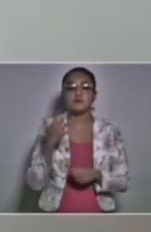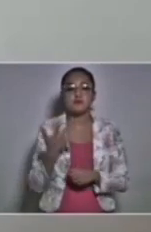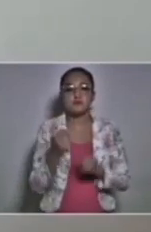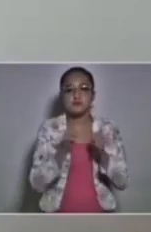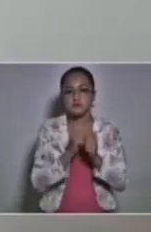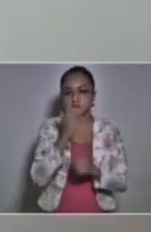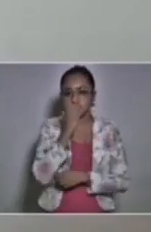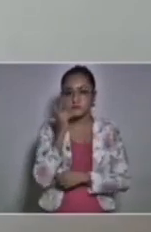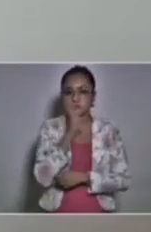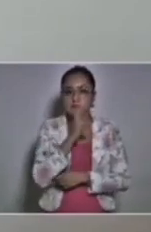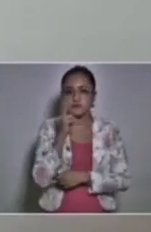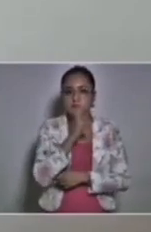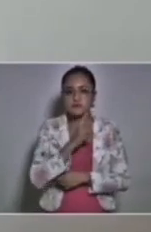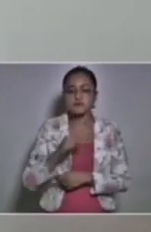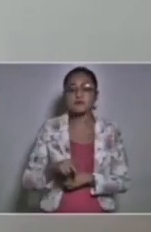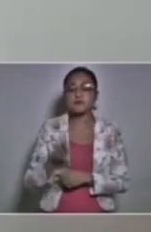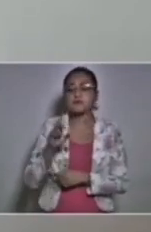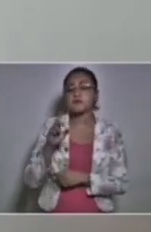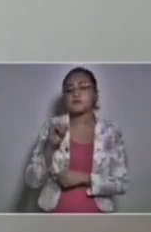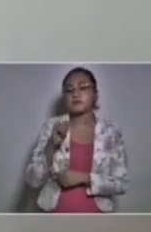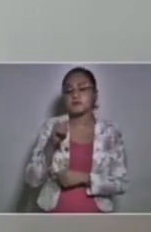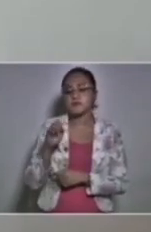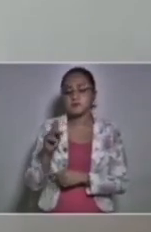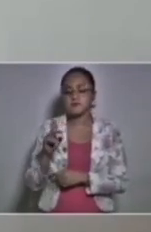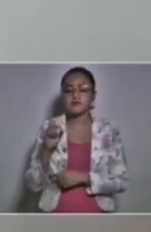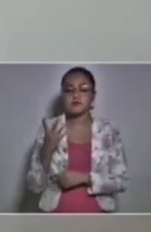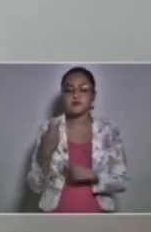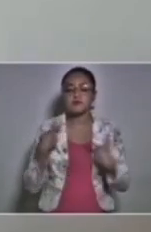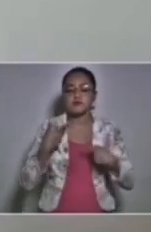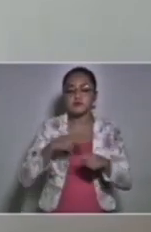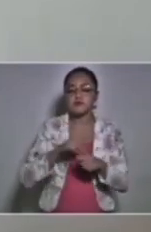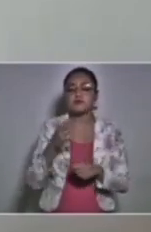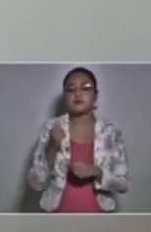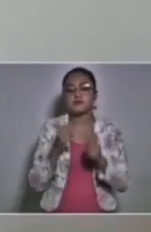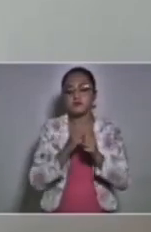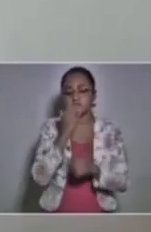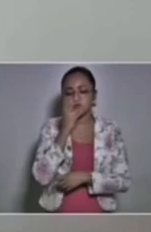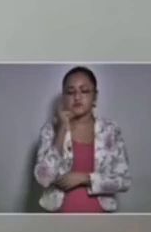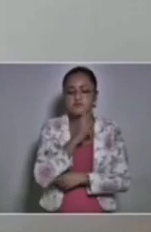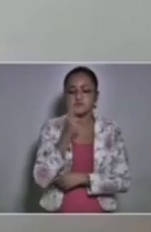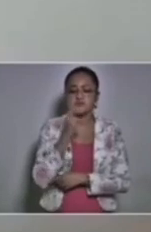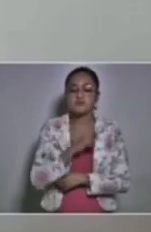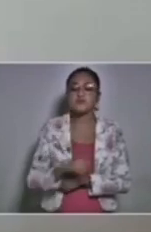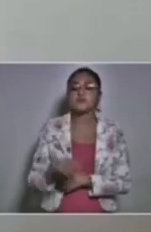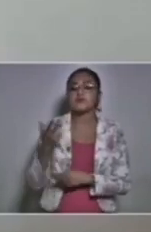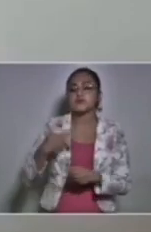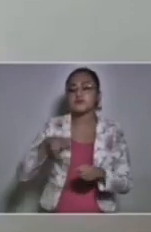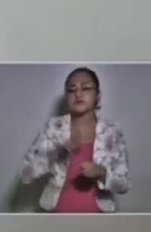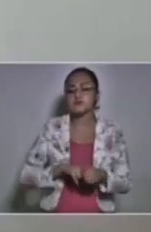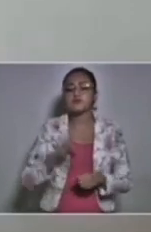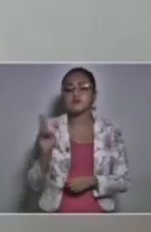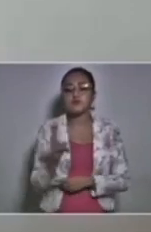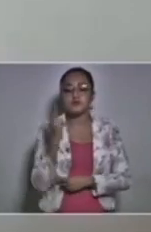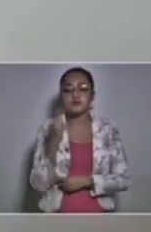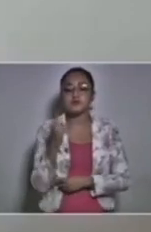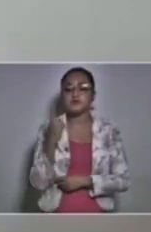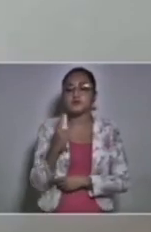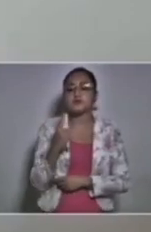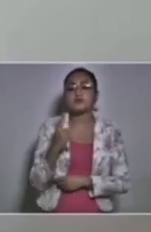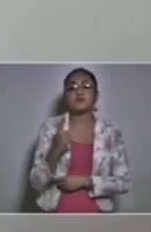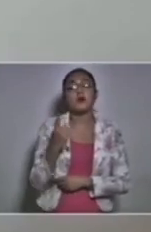con ventilación asistida y step 34 pacientes 9 con ventilación asistida hospital universitario